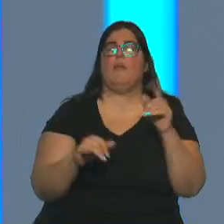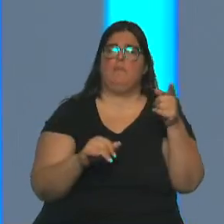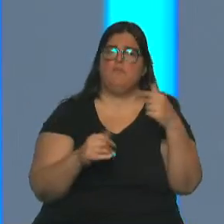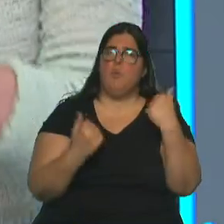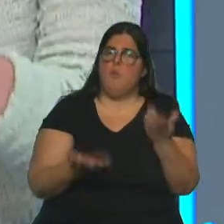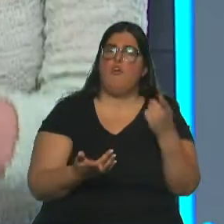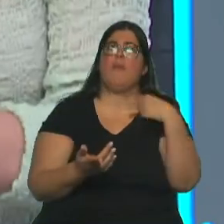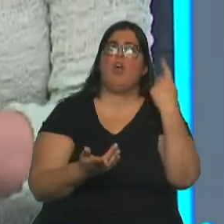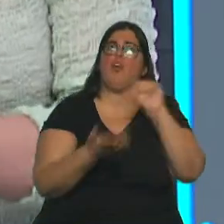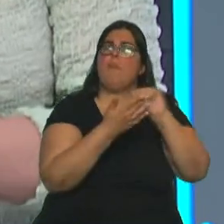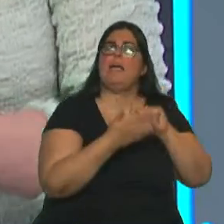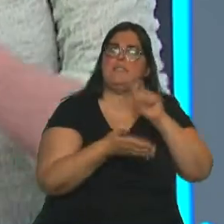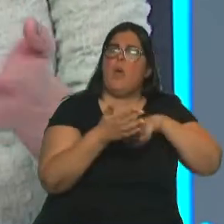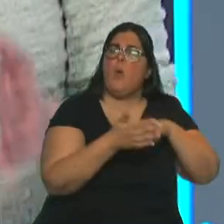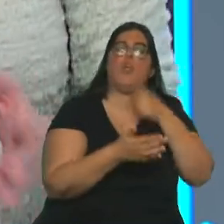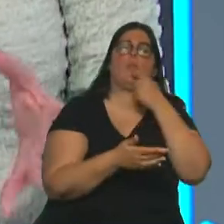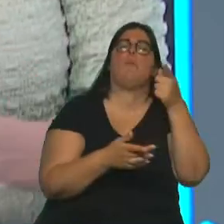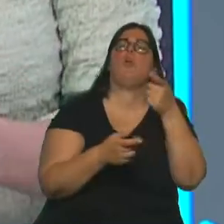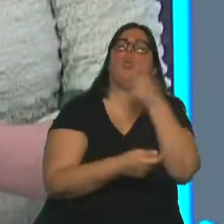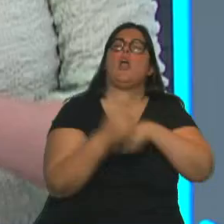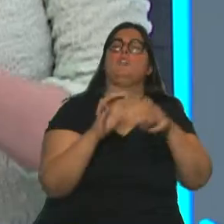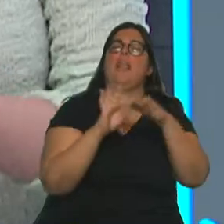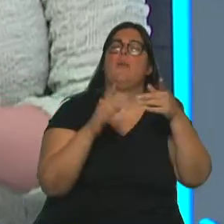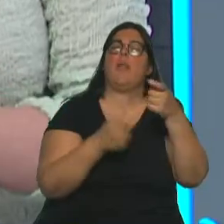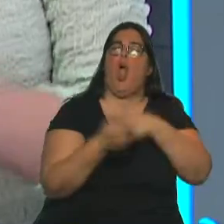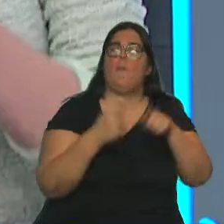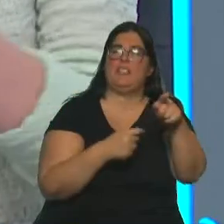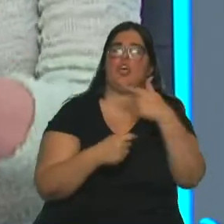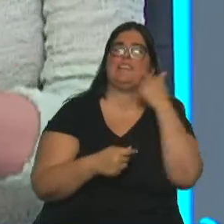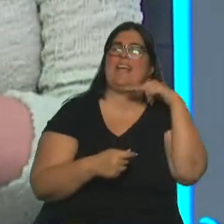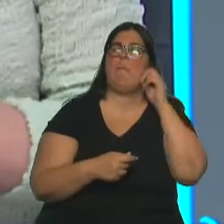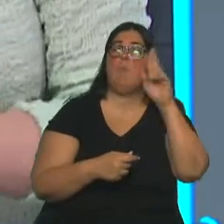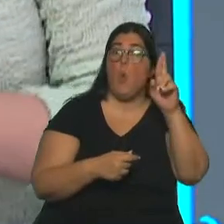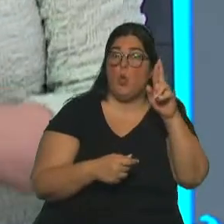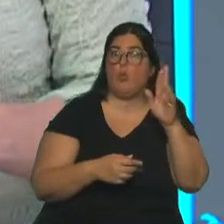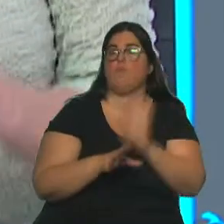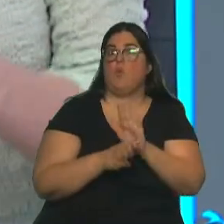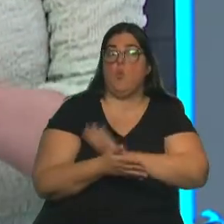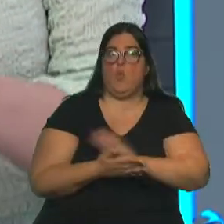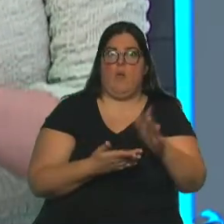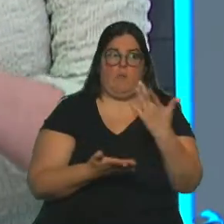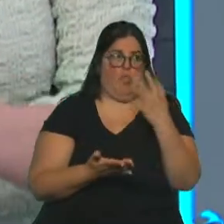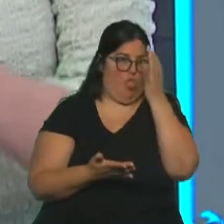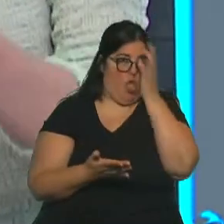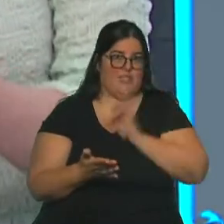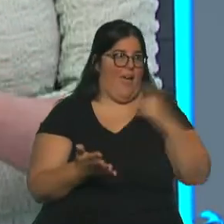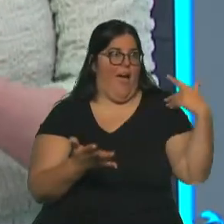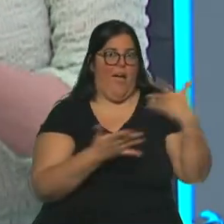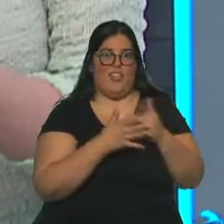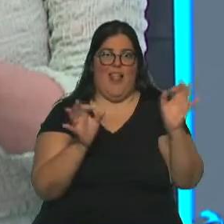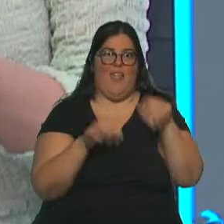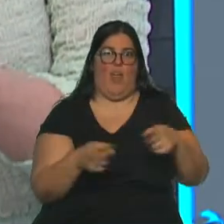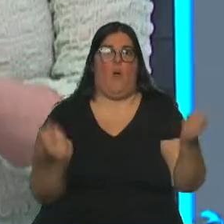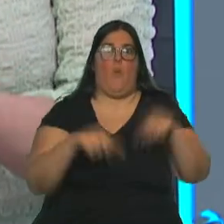el Tratado de Libre Comercio con Singapur fue una de las el primero en pocas... 12 años después de Egipto. Exacto. Las dos noticias positivas fueron